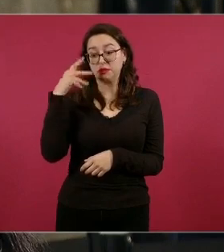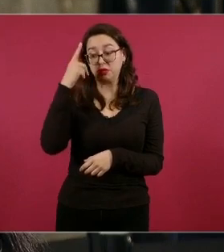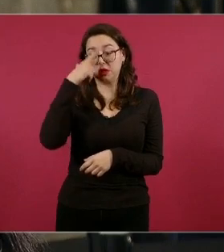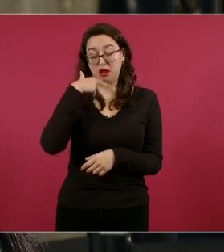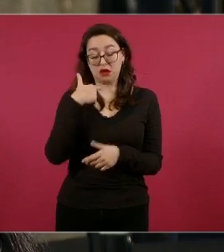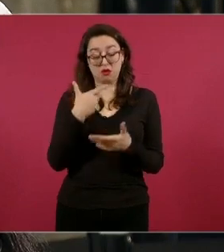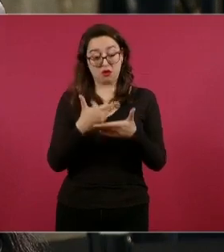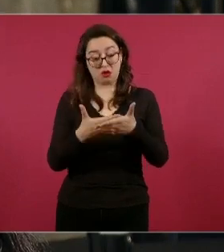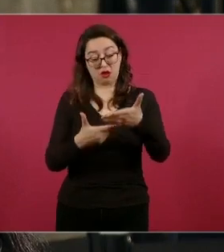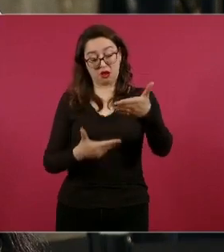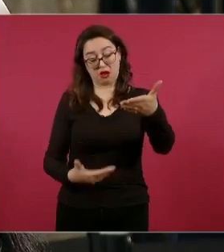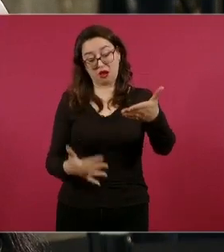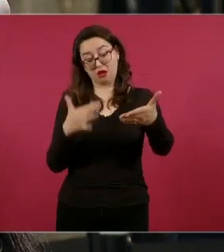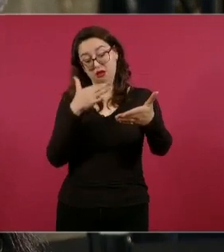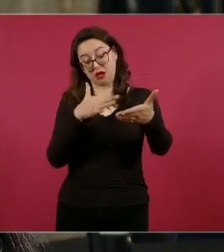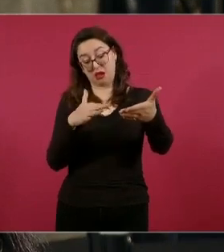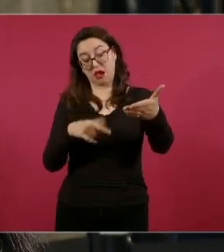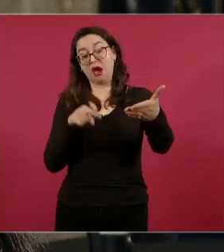noche